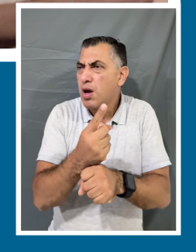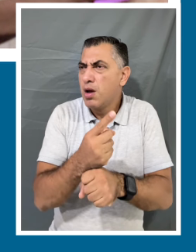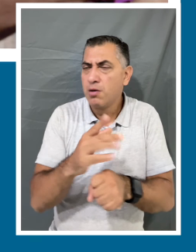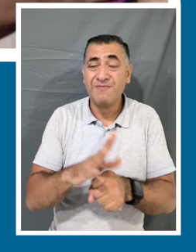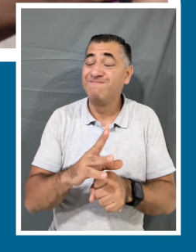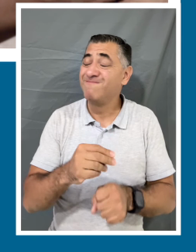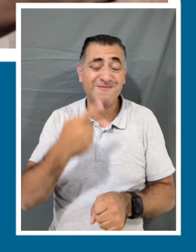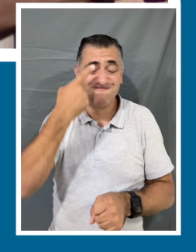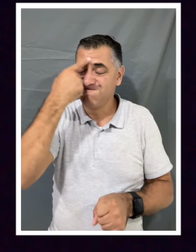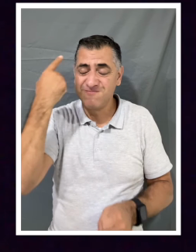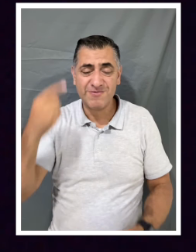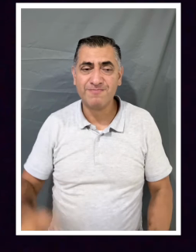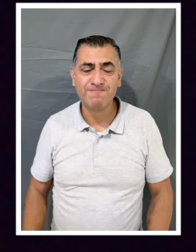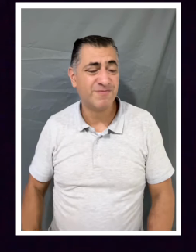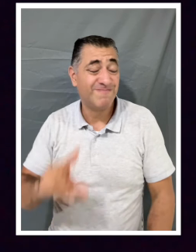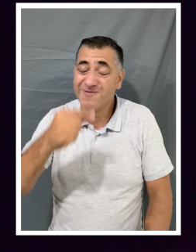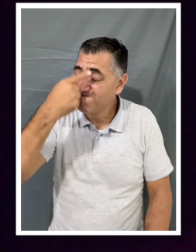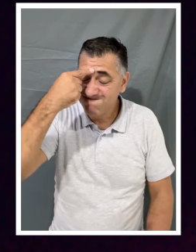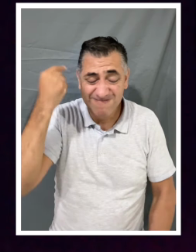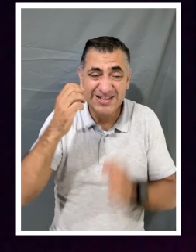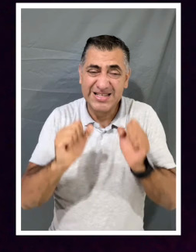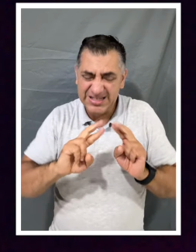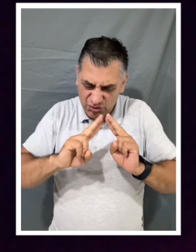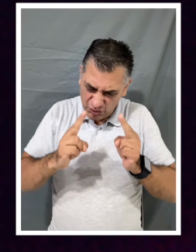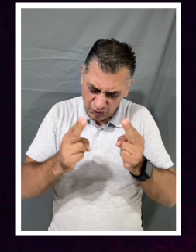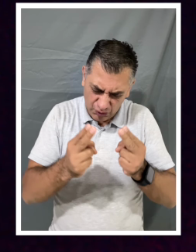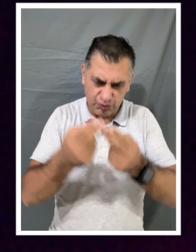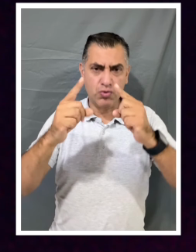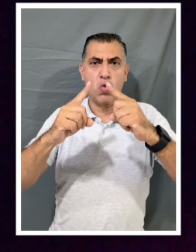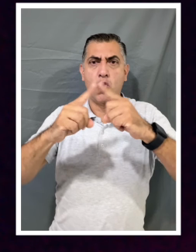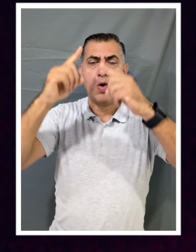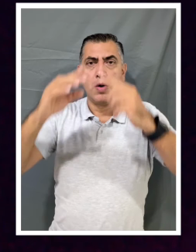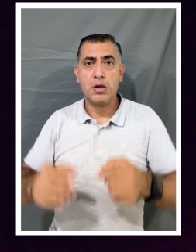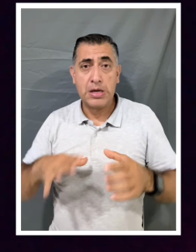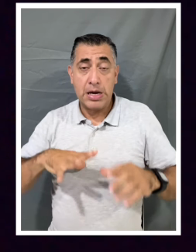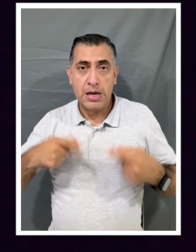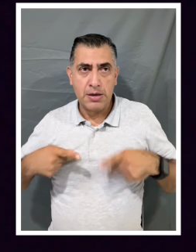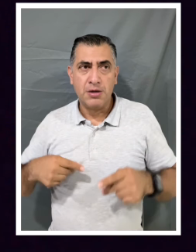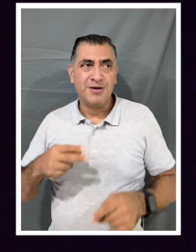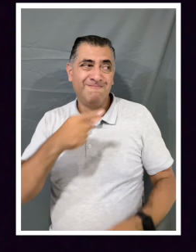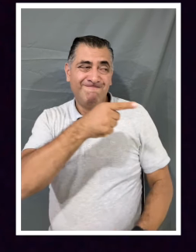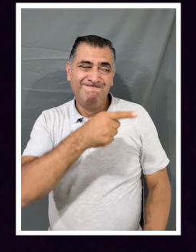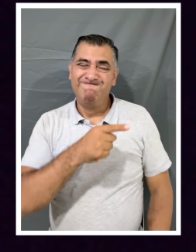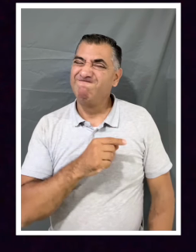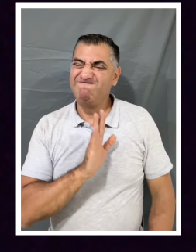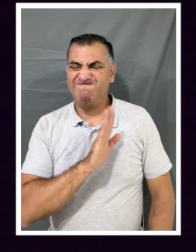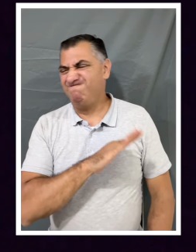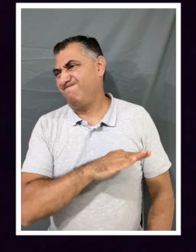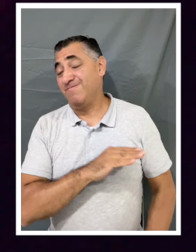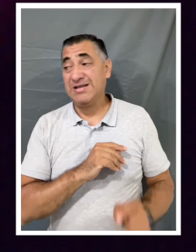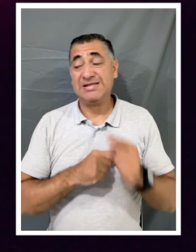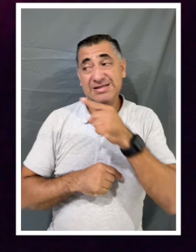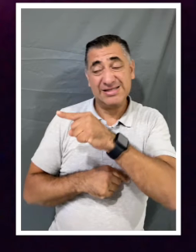Porque no es fácil No es fácil mantener la unidad en la iglesia hay personas que no nos caen muy bien Hay